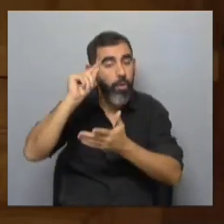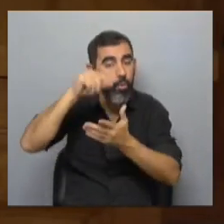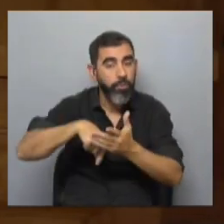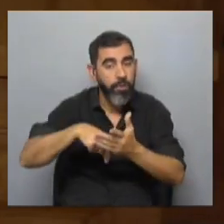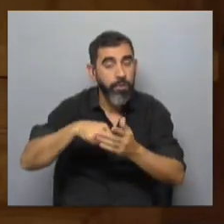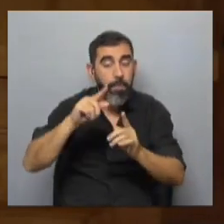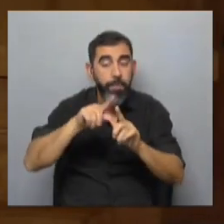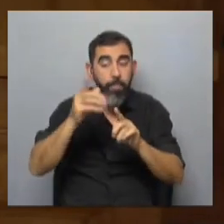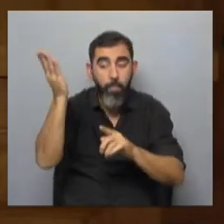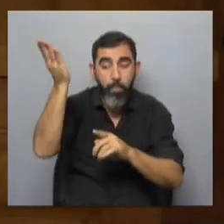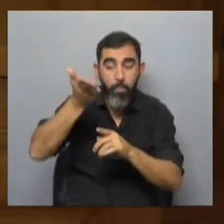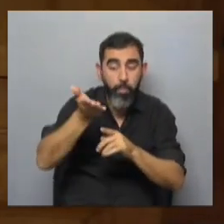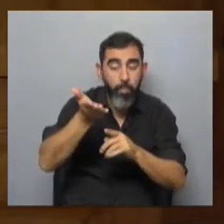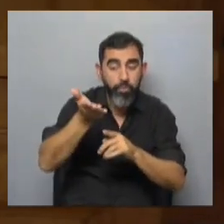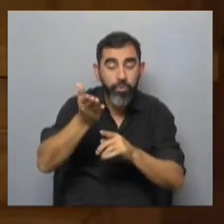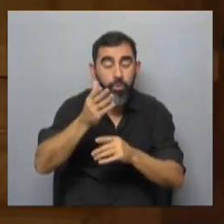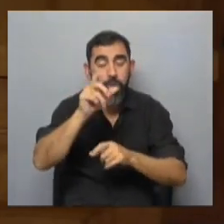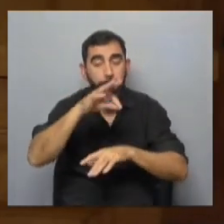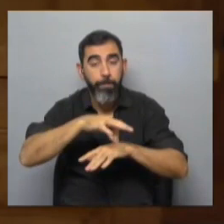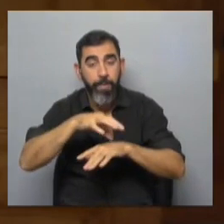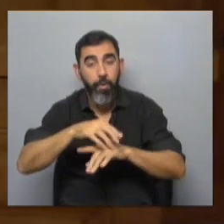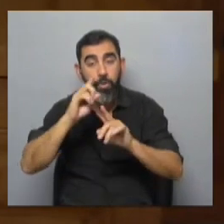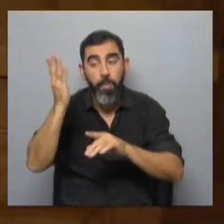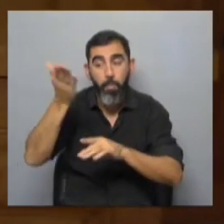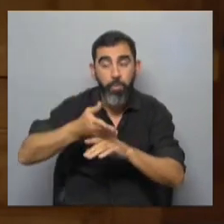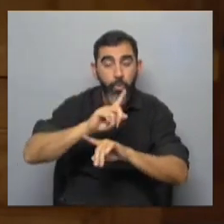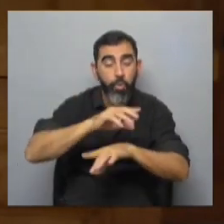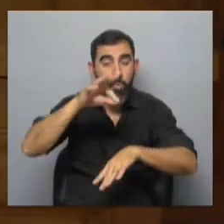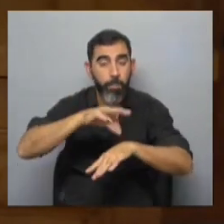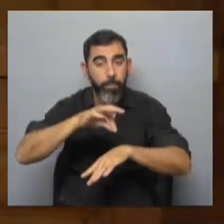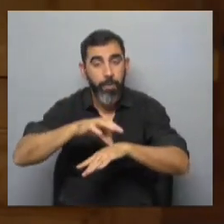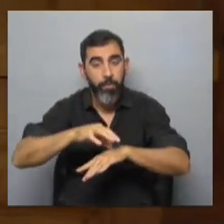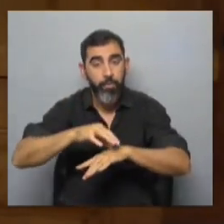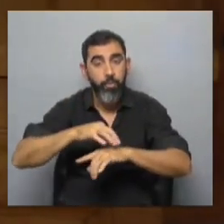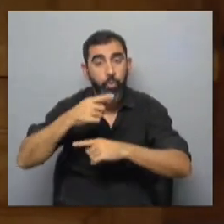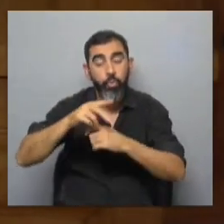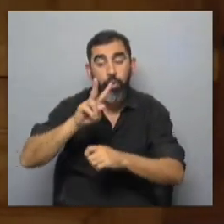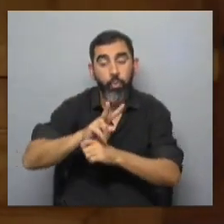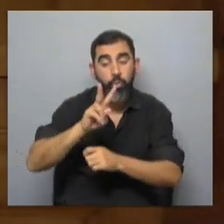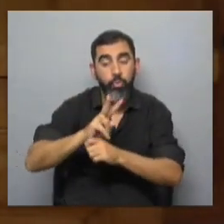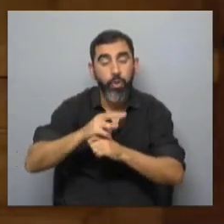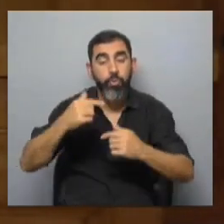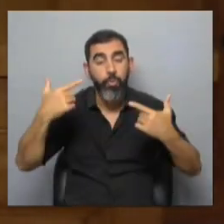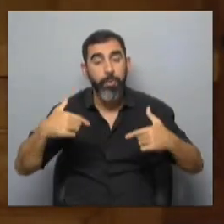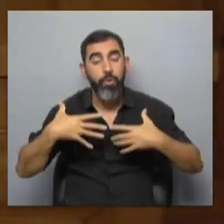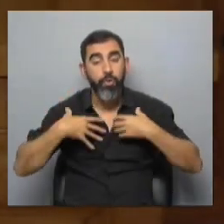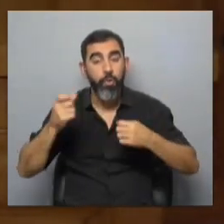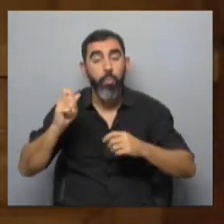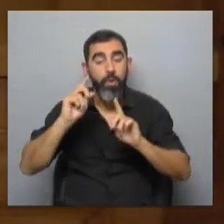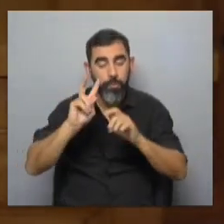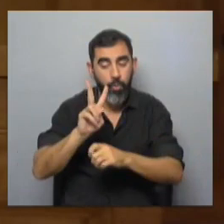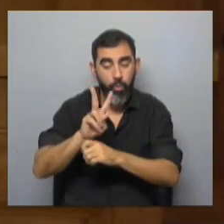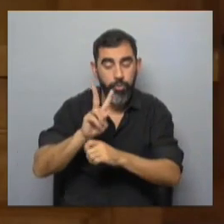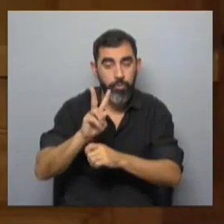la proporción de personal médico y no médico y seguirá controlando de parte del Ministerio de Salud